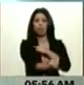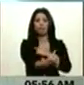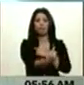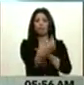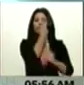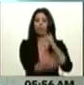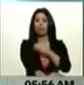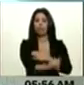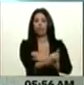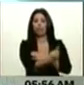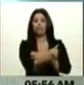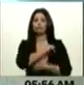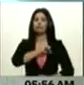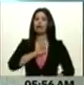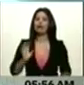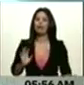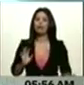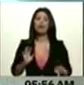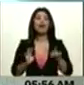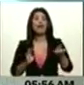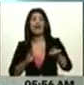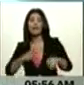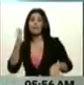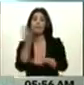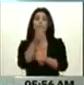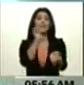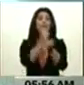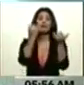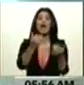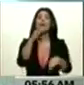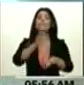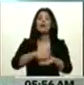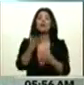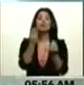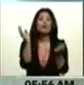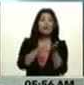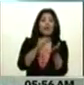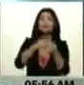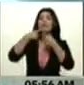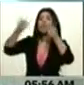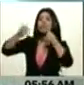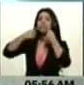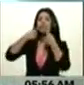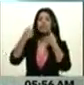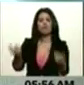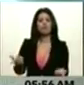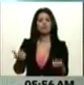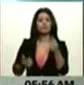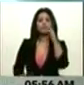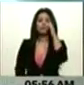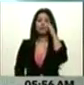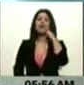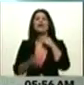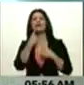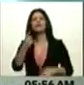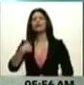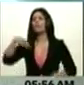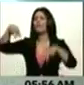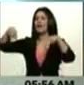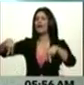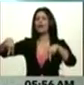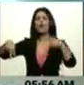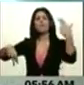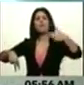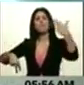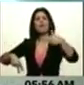Y lo metieron preso ahorita porque es reincidente. ¿Cómo va a decir esta señora? Escuchen, cuando estábamos en Apure que escuchamos 10 tiros. Señora, ese